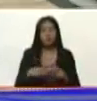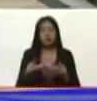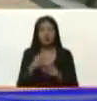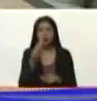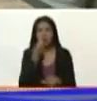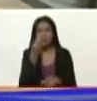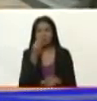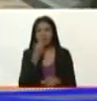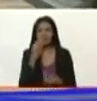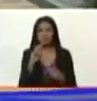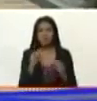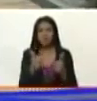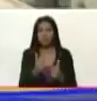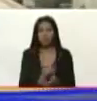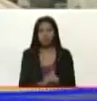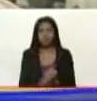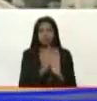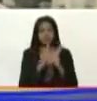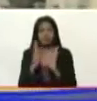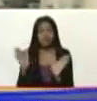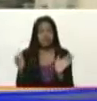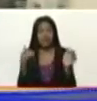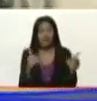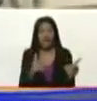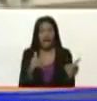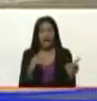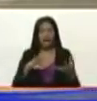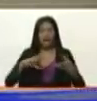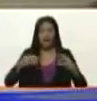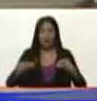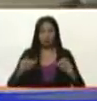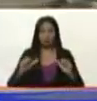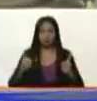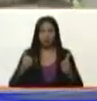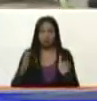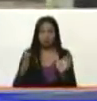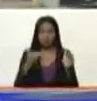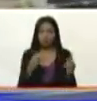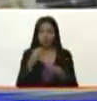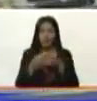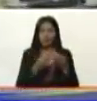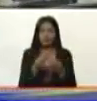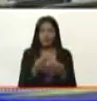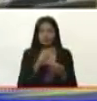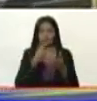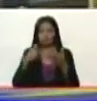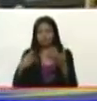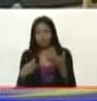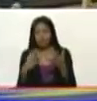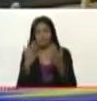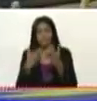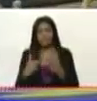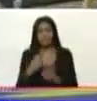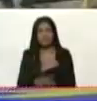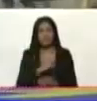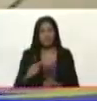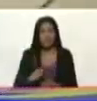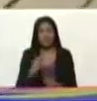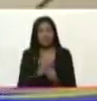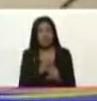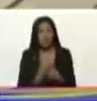alimentos. Estamos surtiendo las cajas CLAP, estamos surtiendo, entre otros, empresas privadas